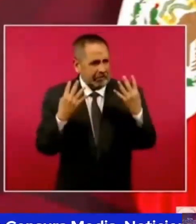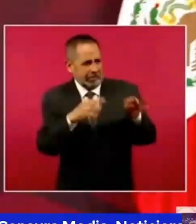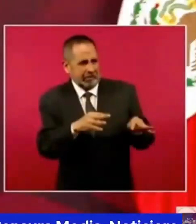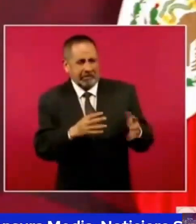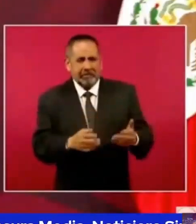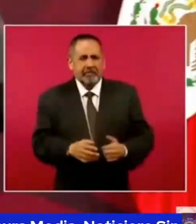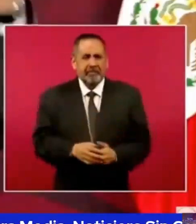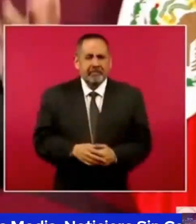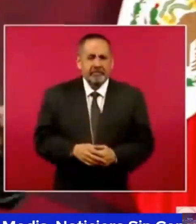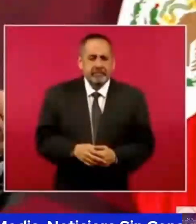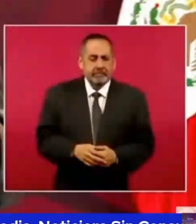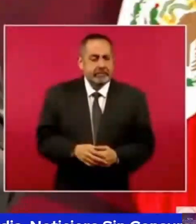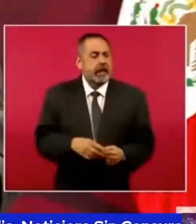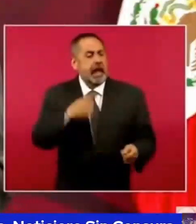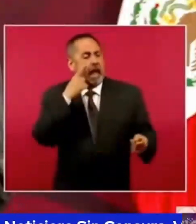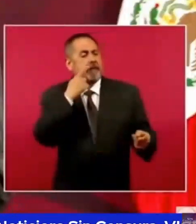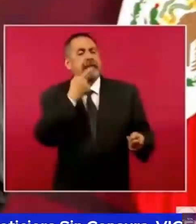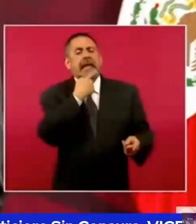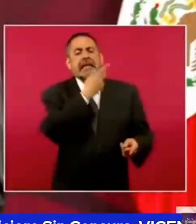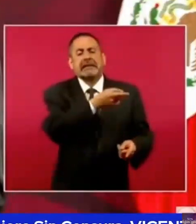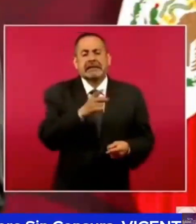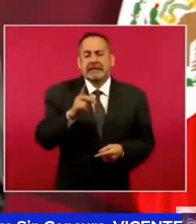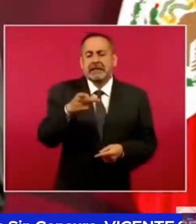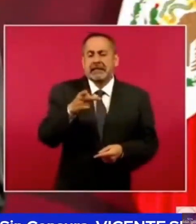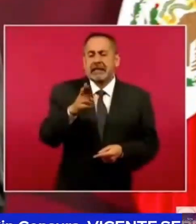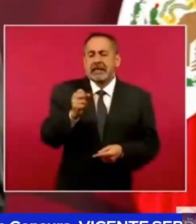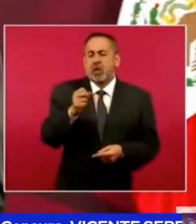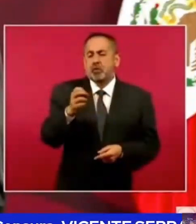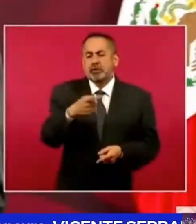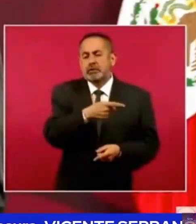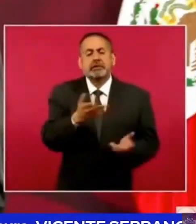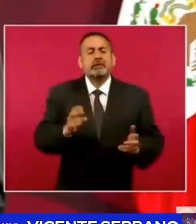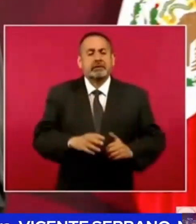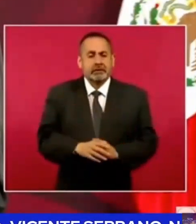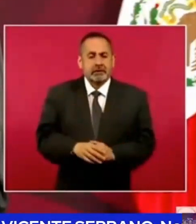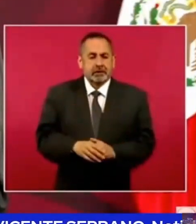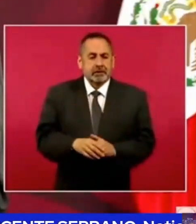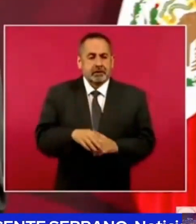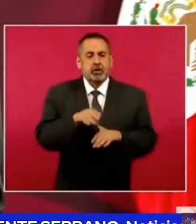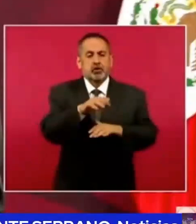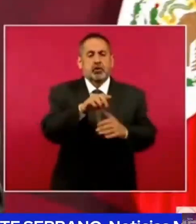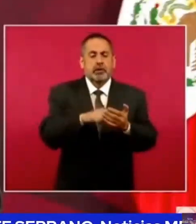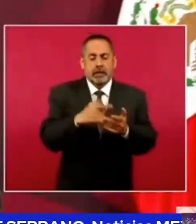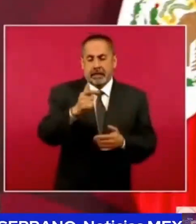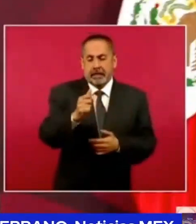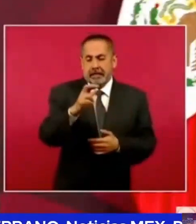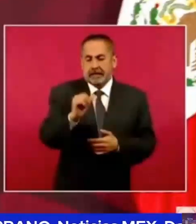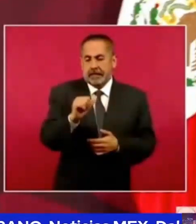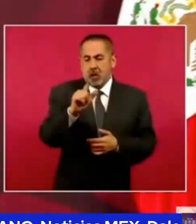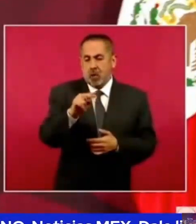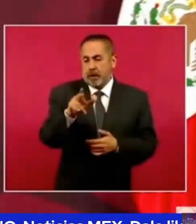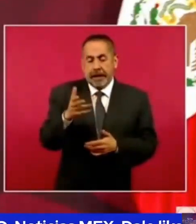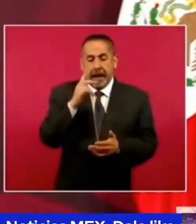a ver qué va a decir sobre García Luna